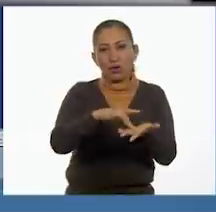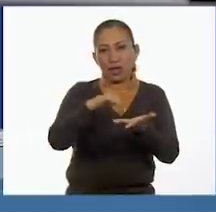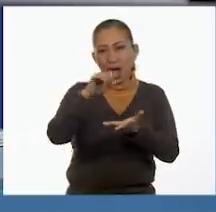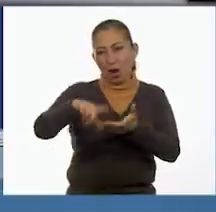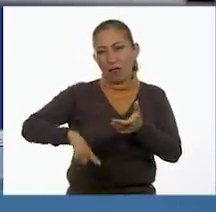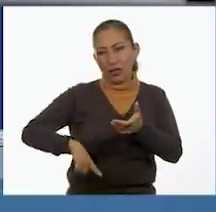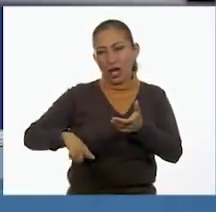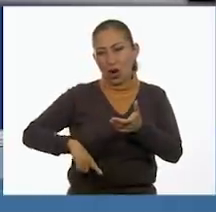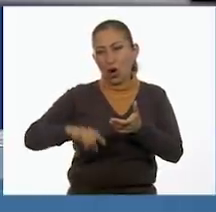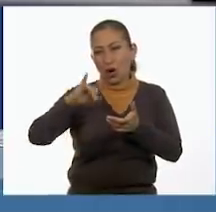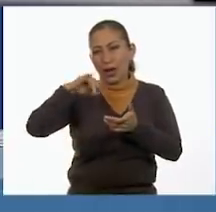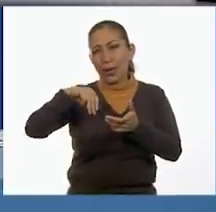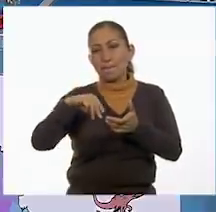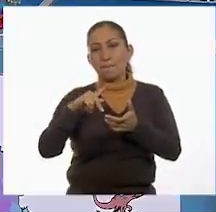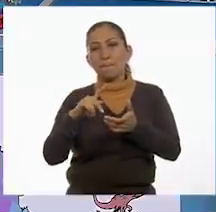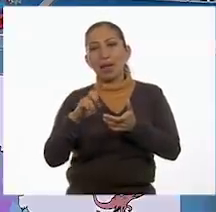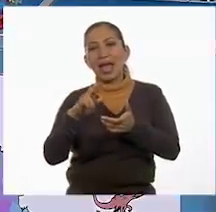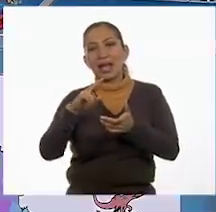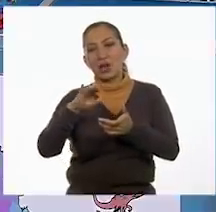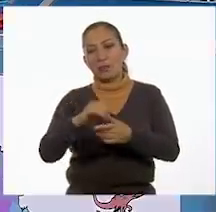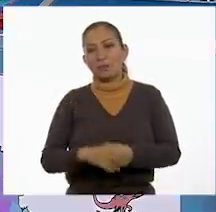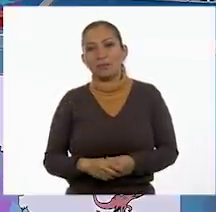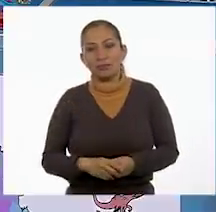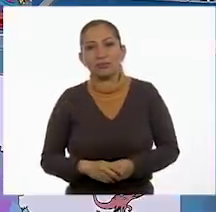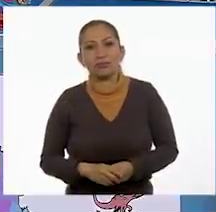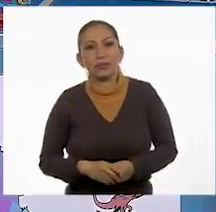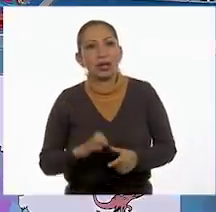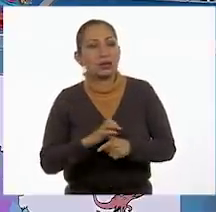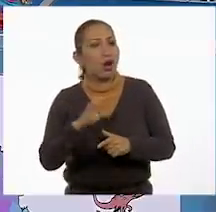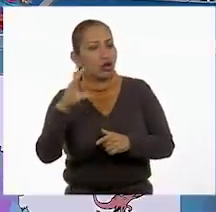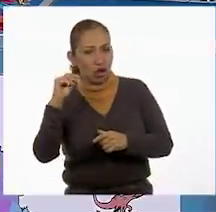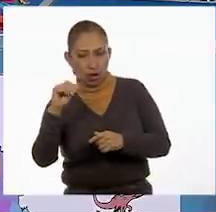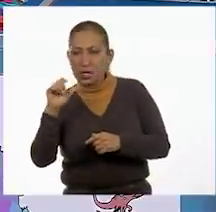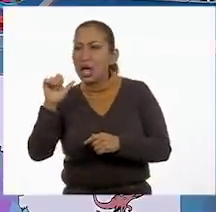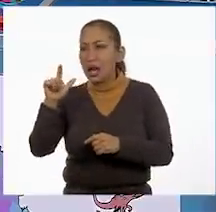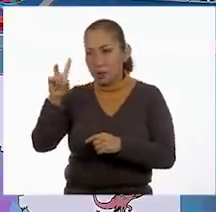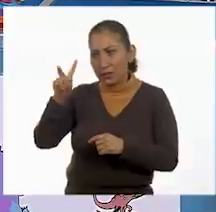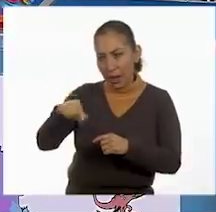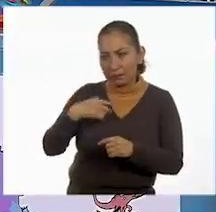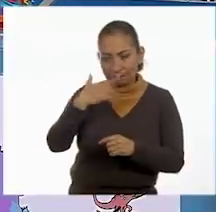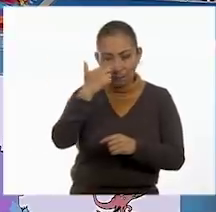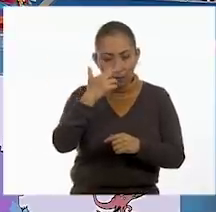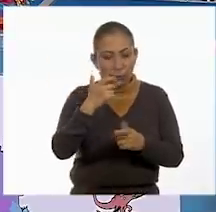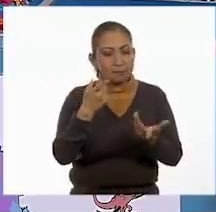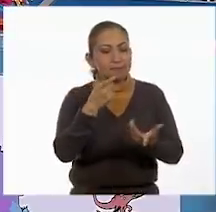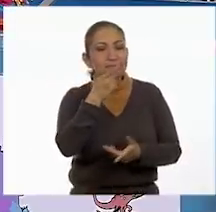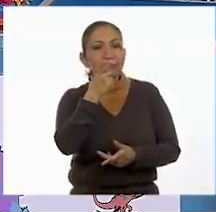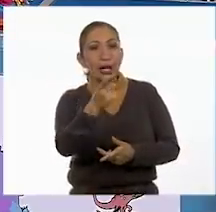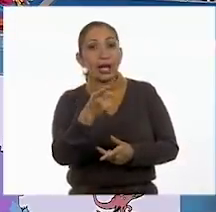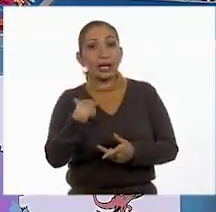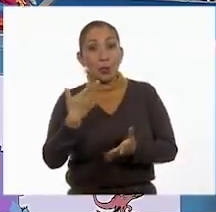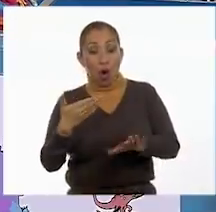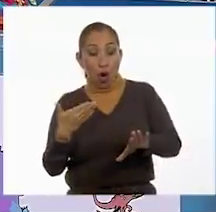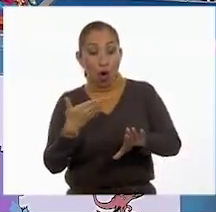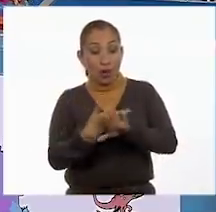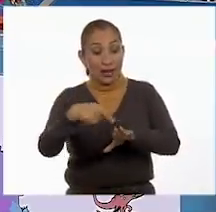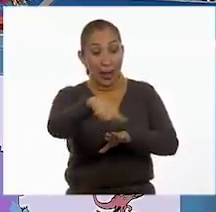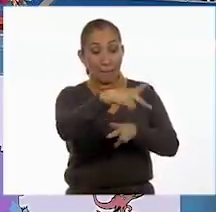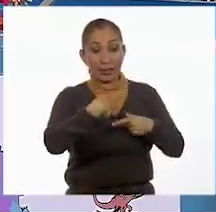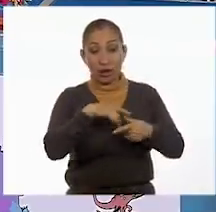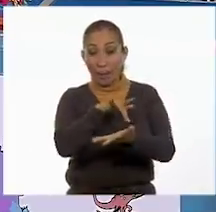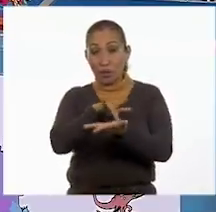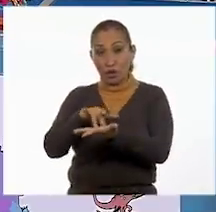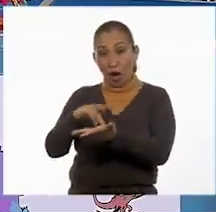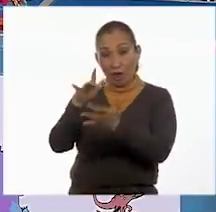imperio, ¿no, maestra? Muy bien, Tony y Ale. Están muy bien, así es. Digamos que las represalias para esas personas